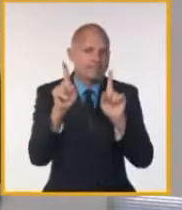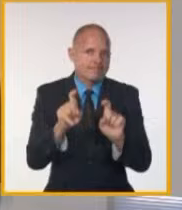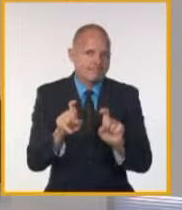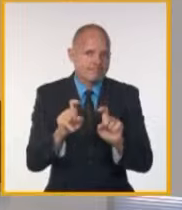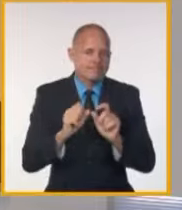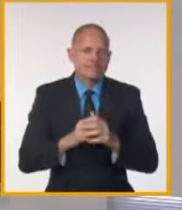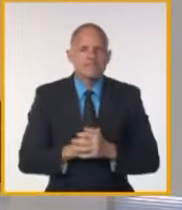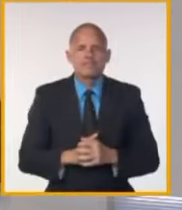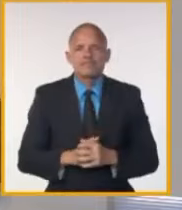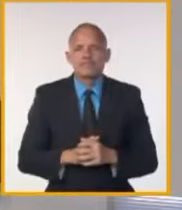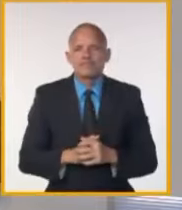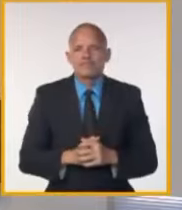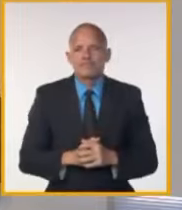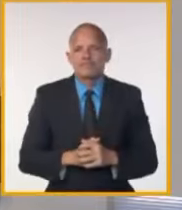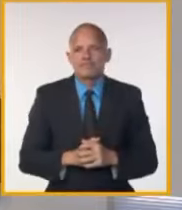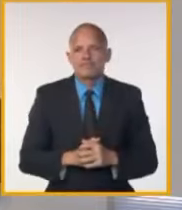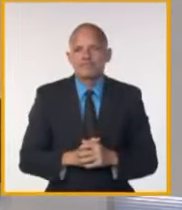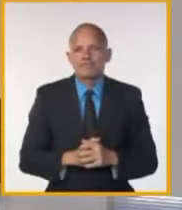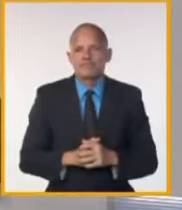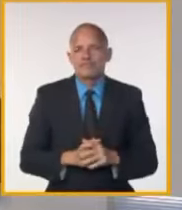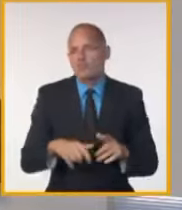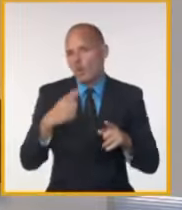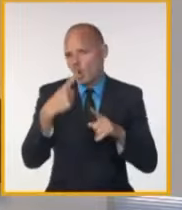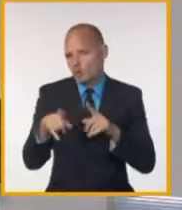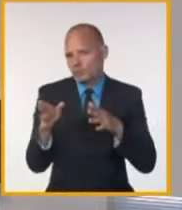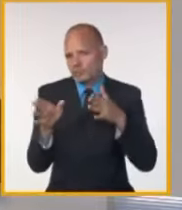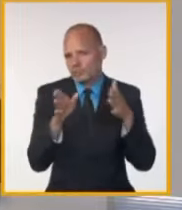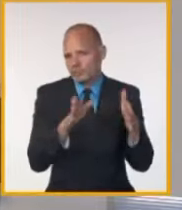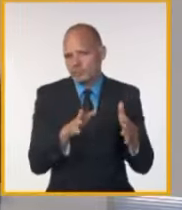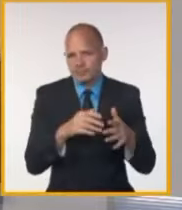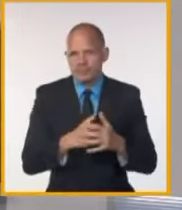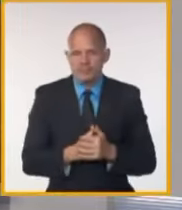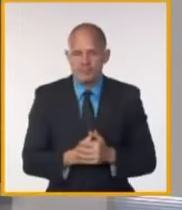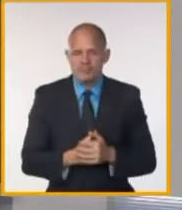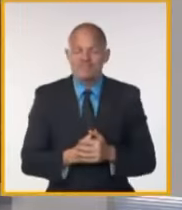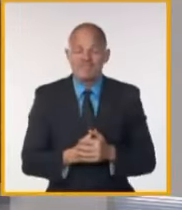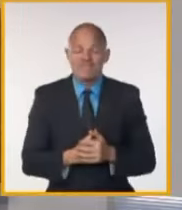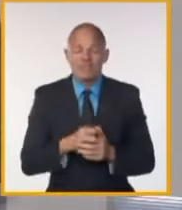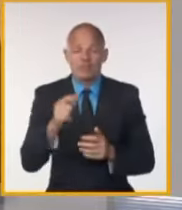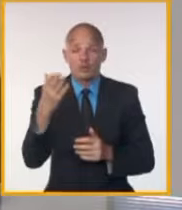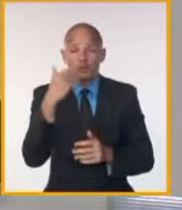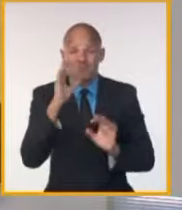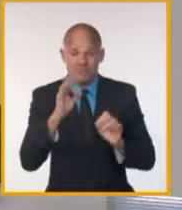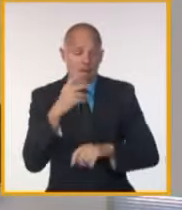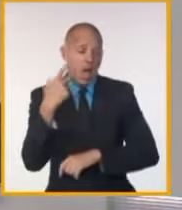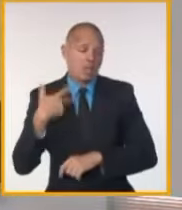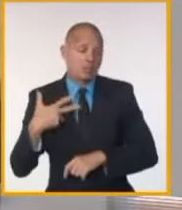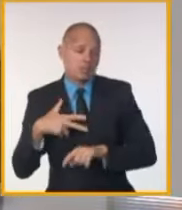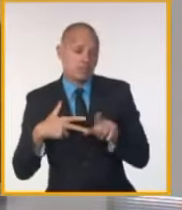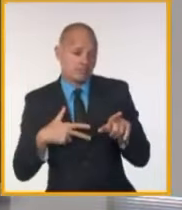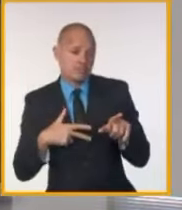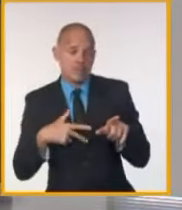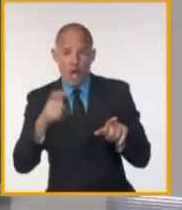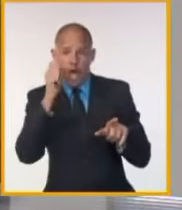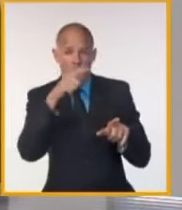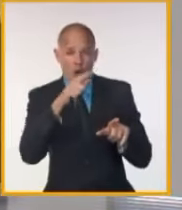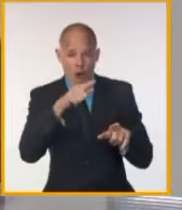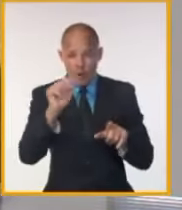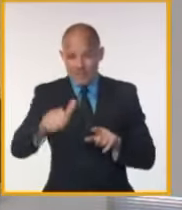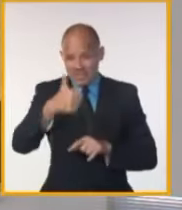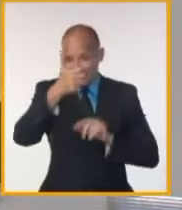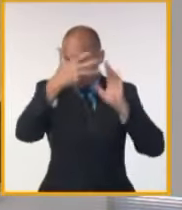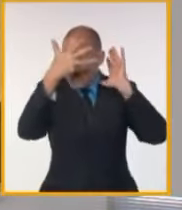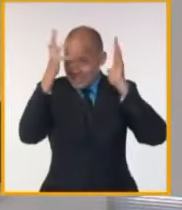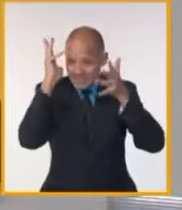eh eso por un lado pero por el otro lado el tema de mi ley mi ley ya vamos ya por 10 meses de